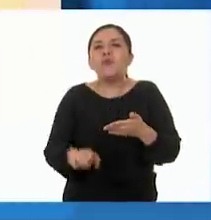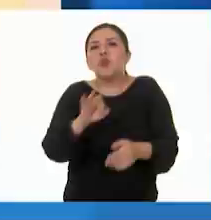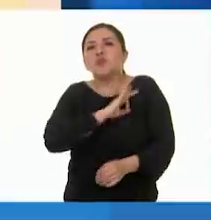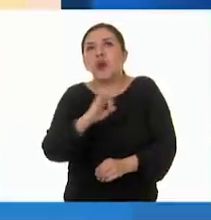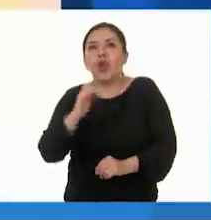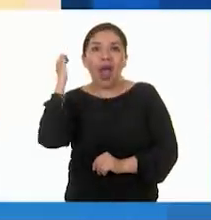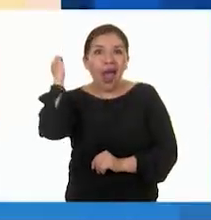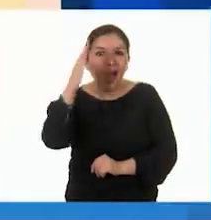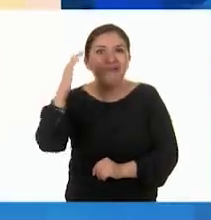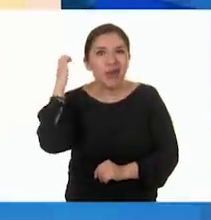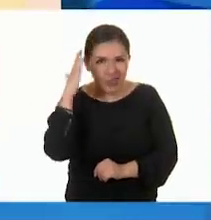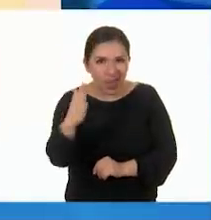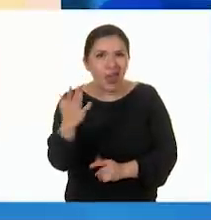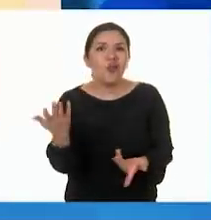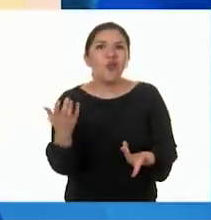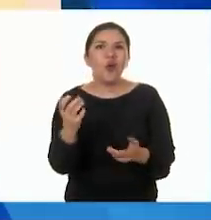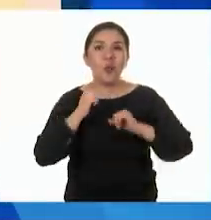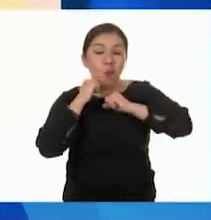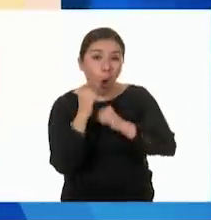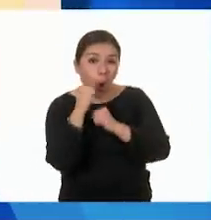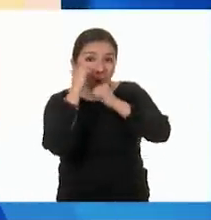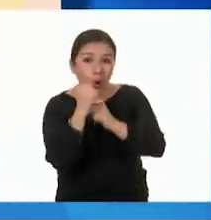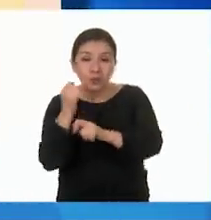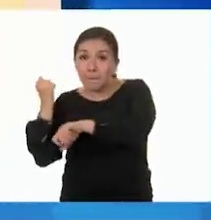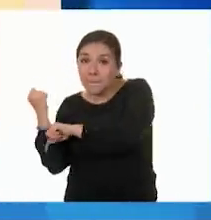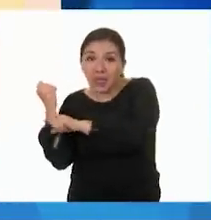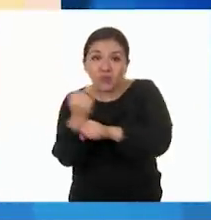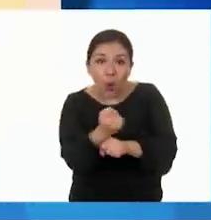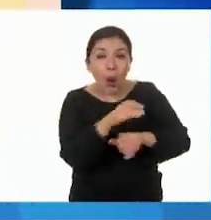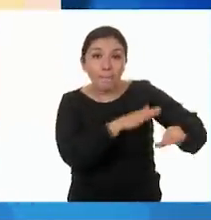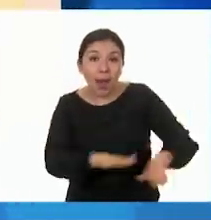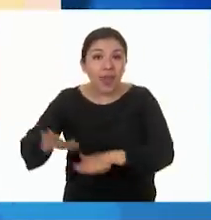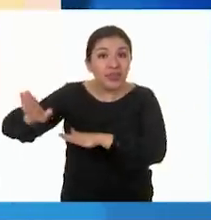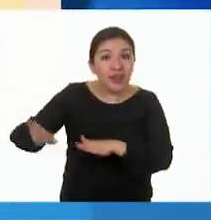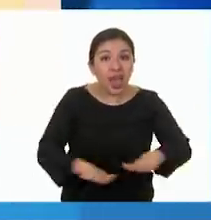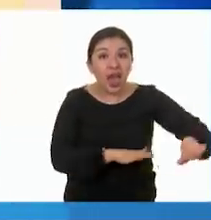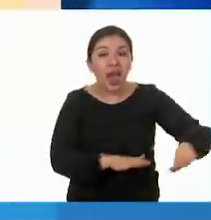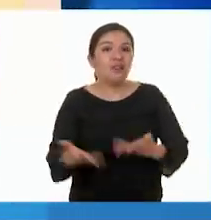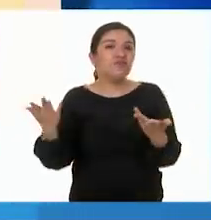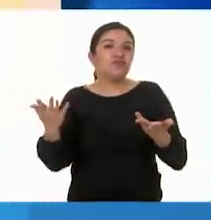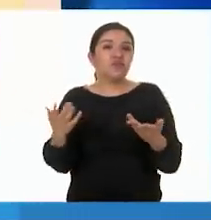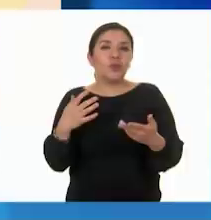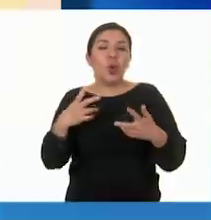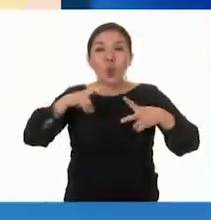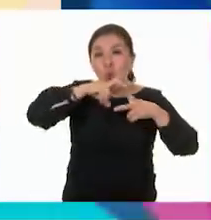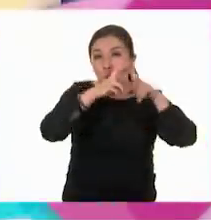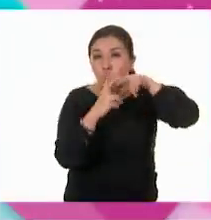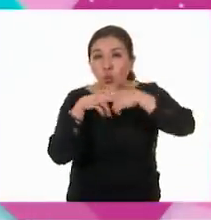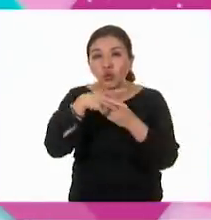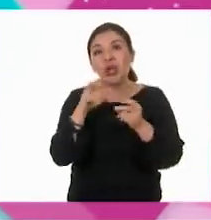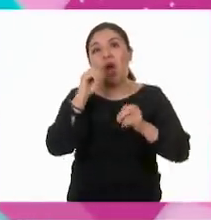pueden ser el fútbol americano, el box, el béisbol, el patinaje, la lucha o el ciclismo.